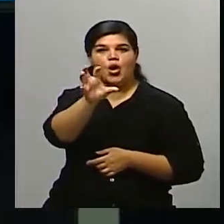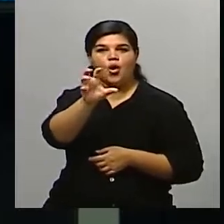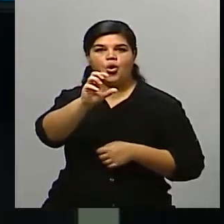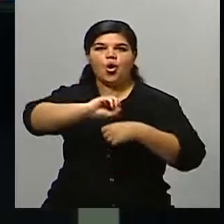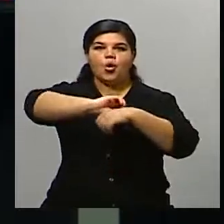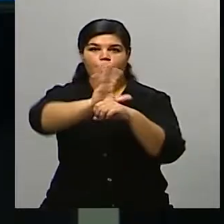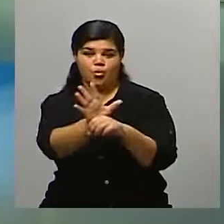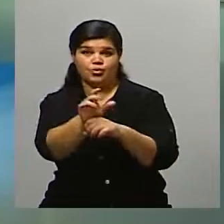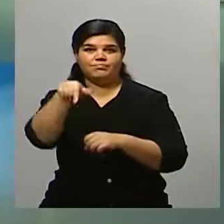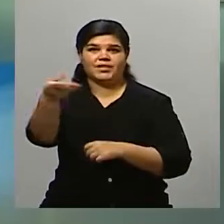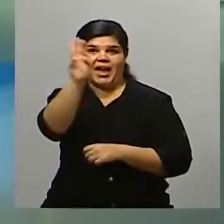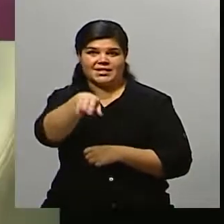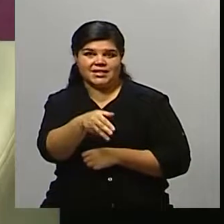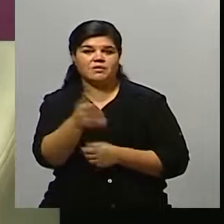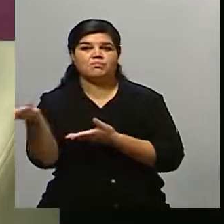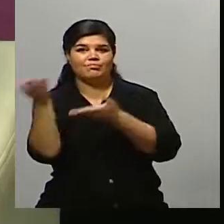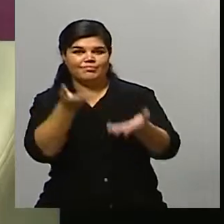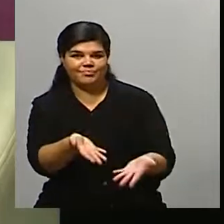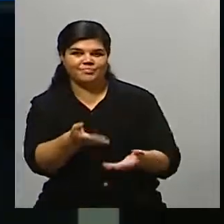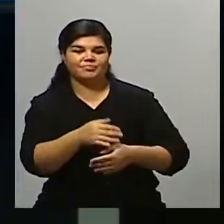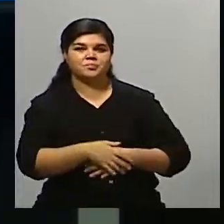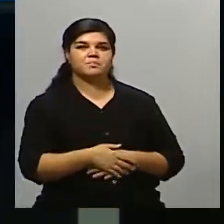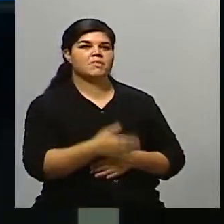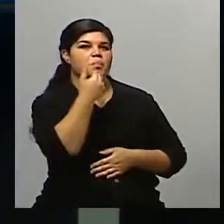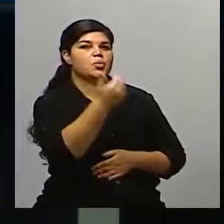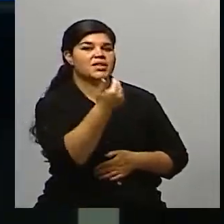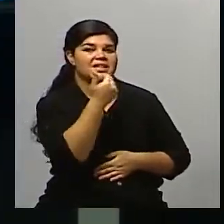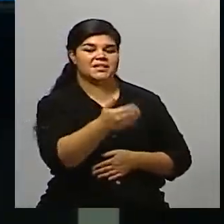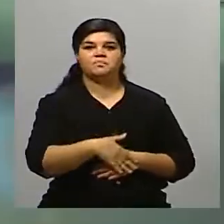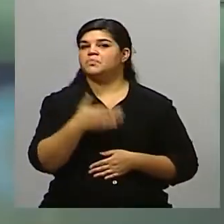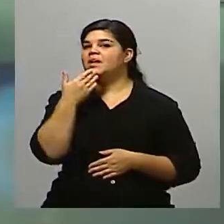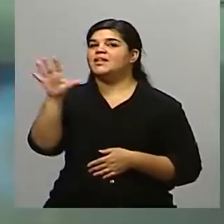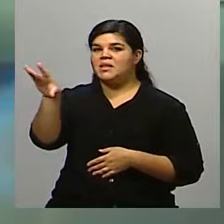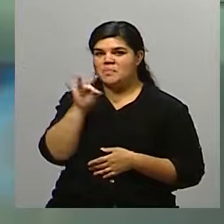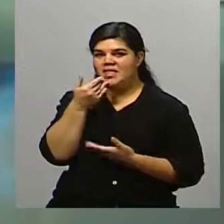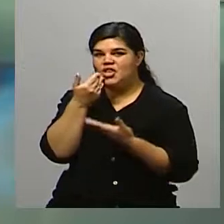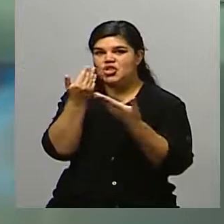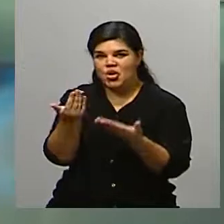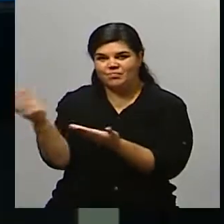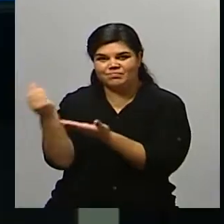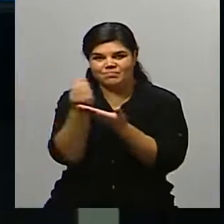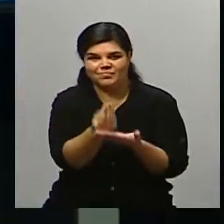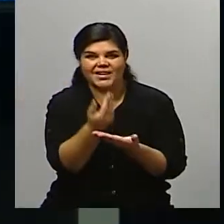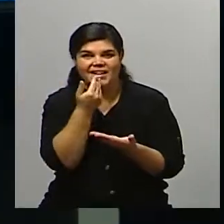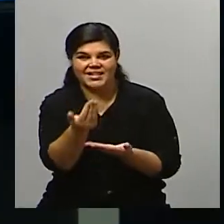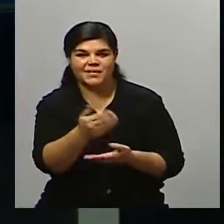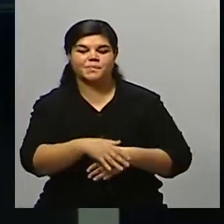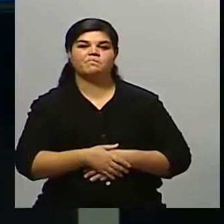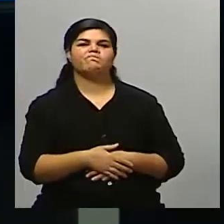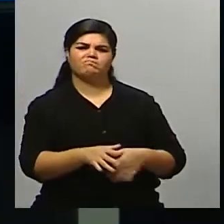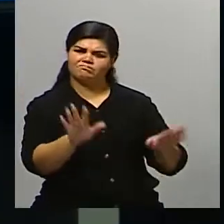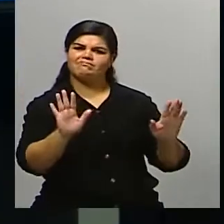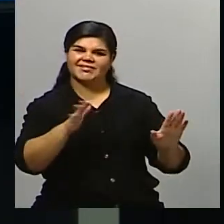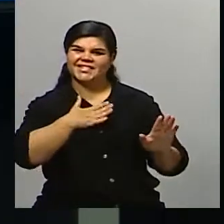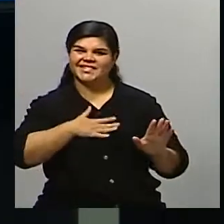buenas noches. Carlos, ¿qué tal? Bienvenido. ¿Qué tal? Muchas gracias. Gracias por aceptar la invitación. No, por favor. Bueno, es un tema, bastante amplio,